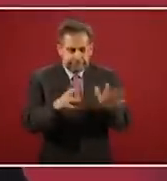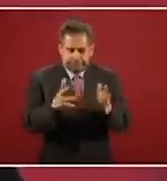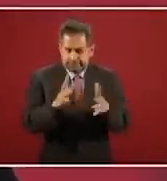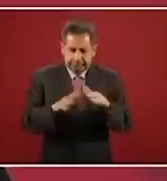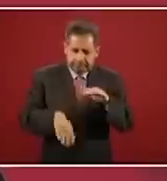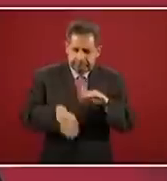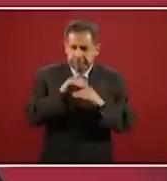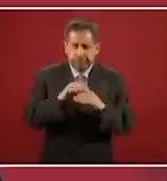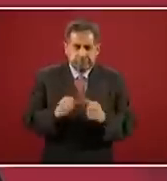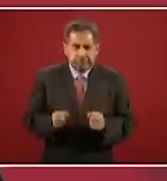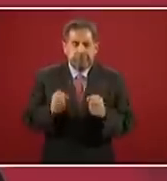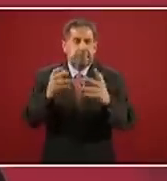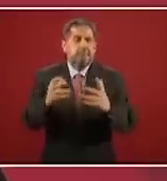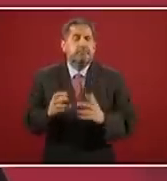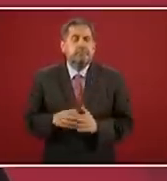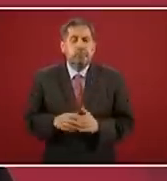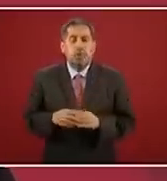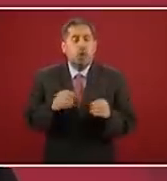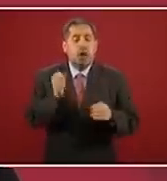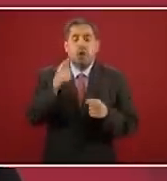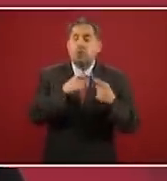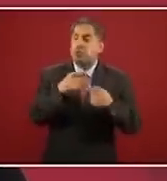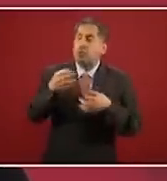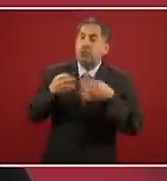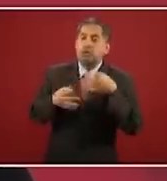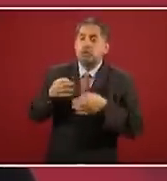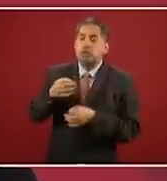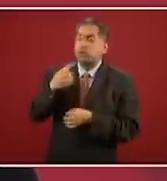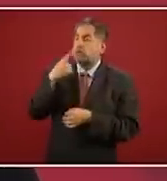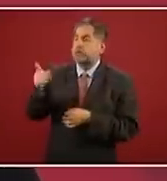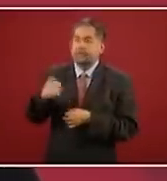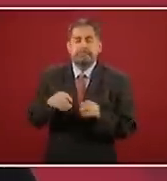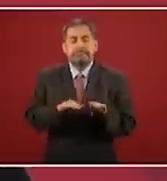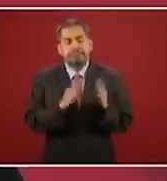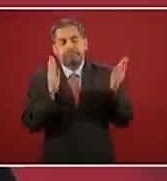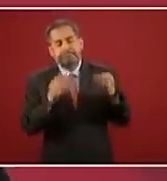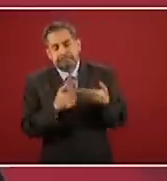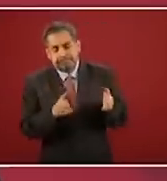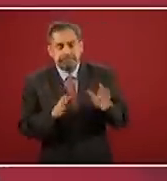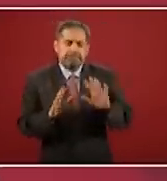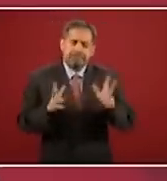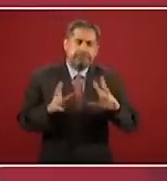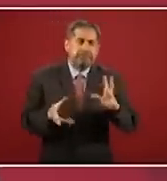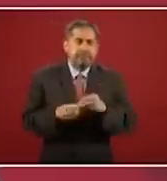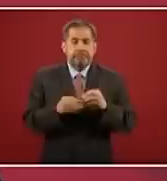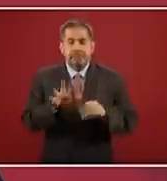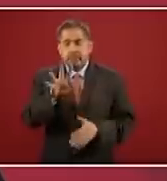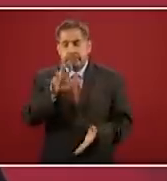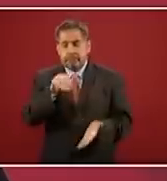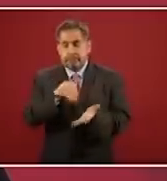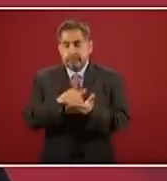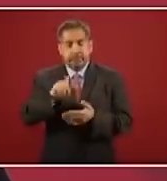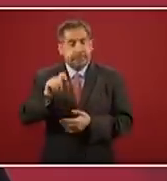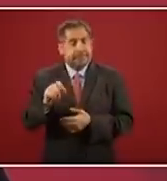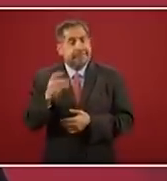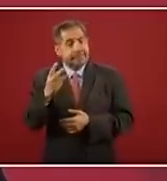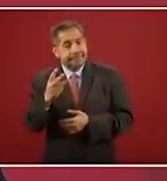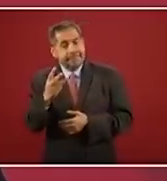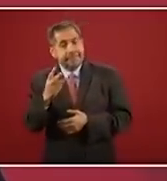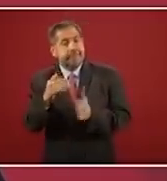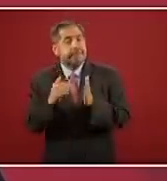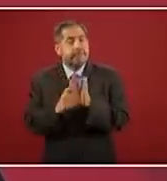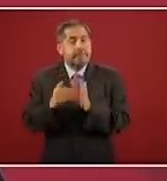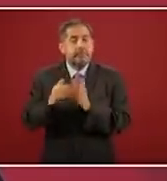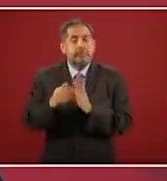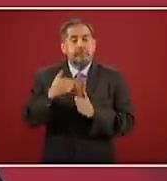o que promueven juicios de amparo en donde se liberan recursos. Pero en este momento son 5.023 millones de